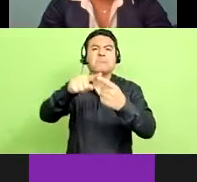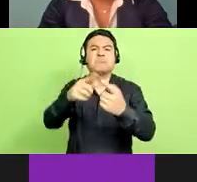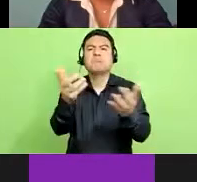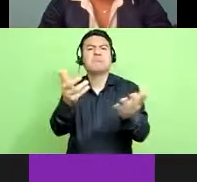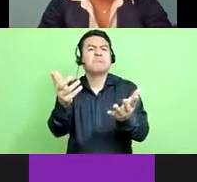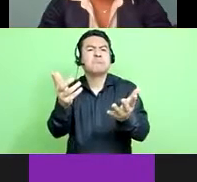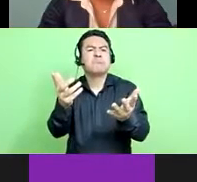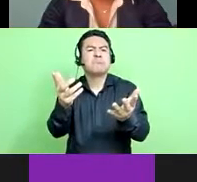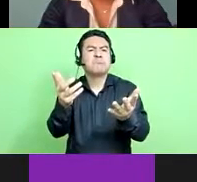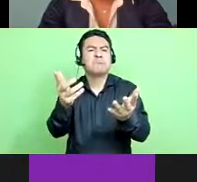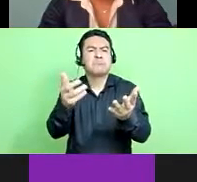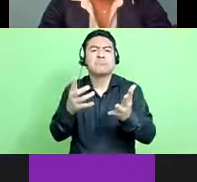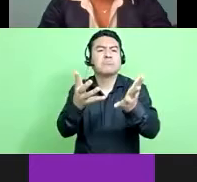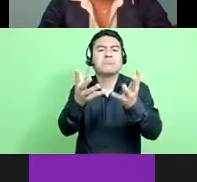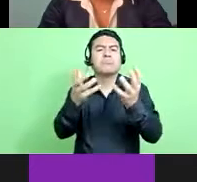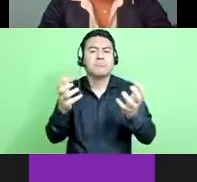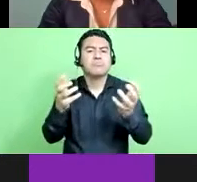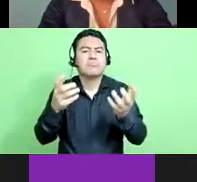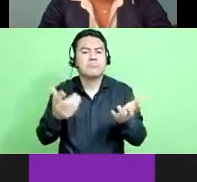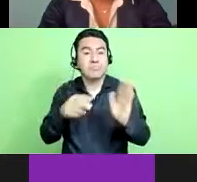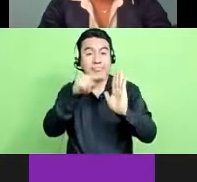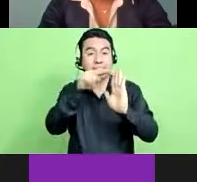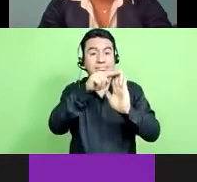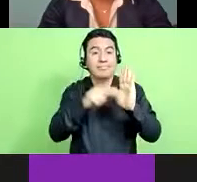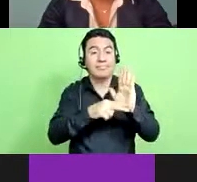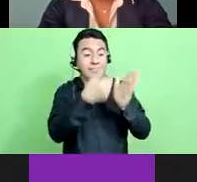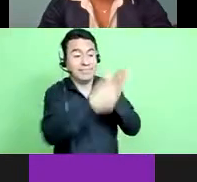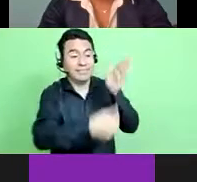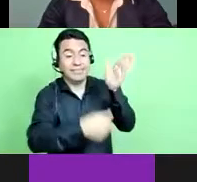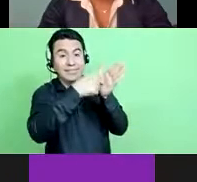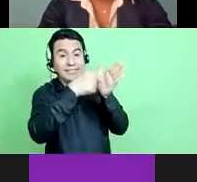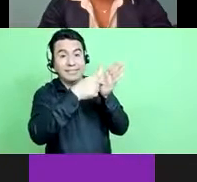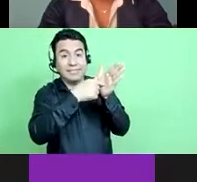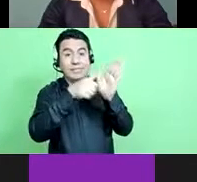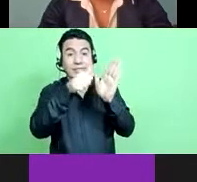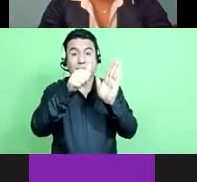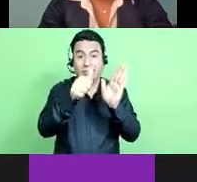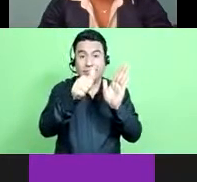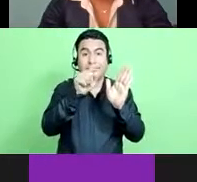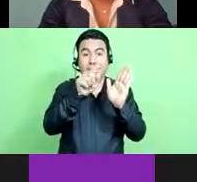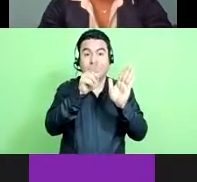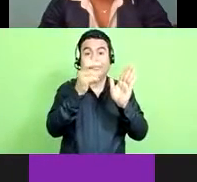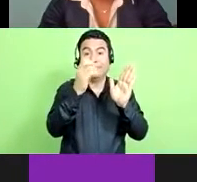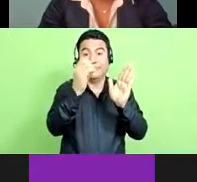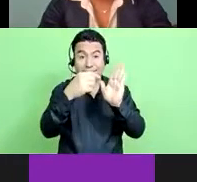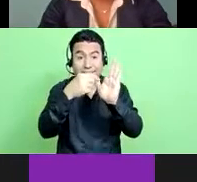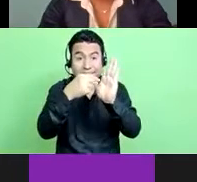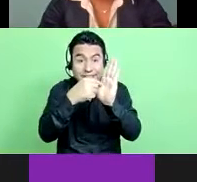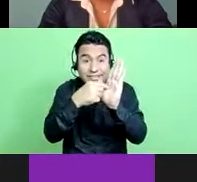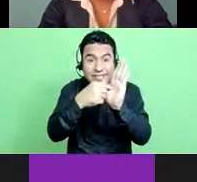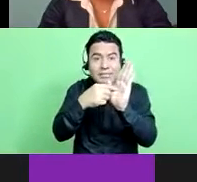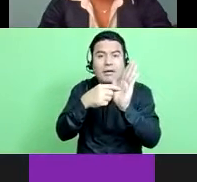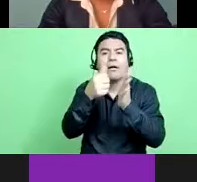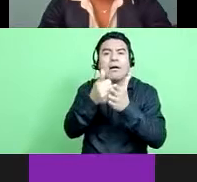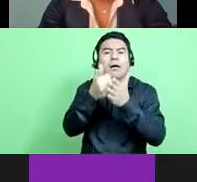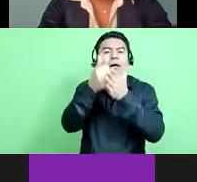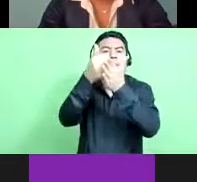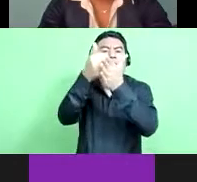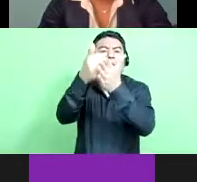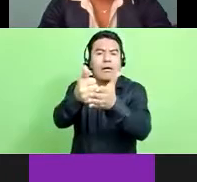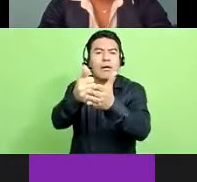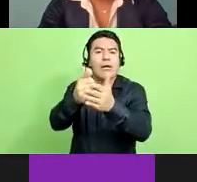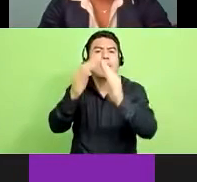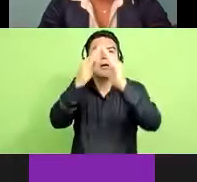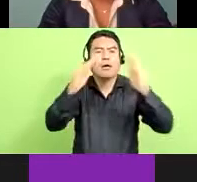garantizar que la propuesta de modificación de la norma a 120 accesibilidad